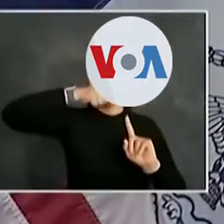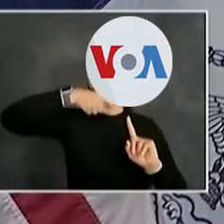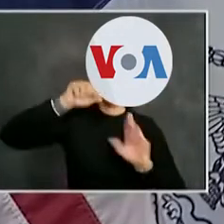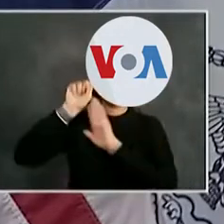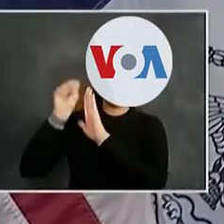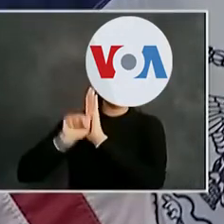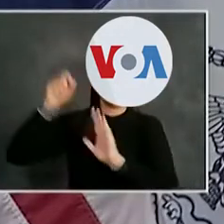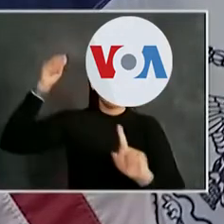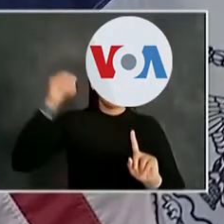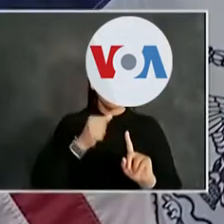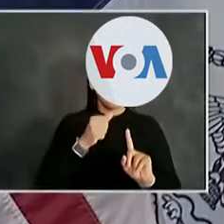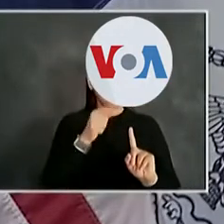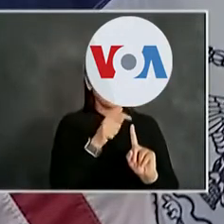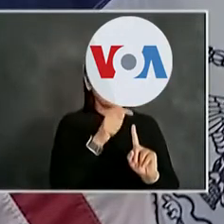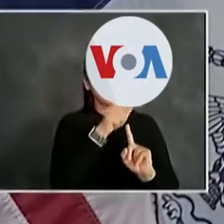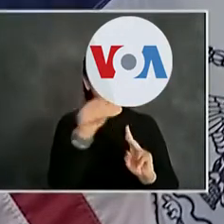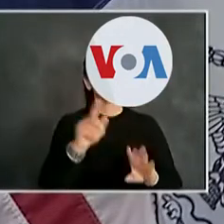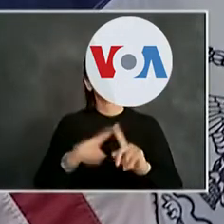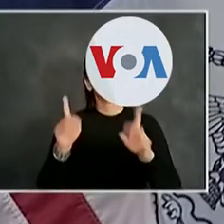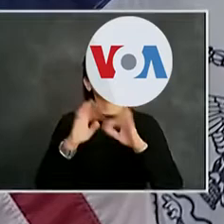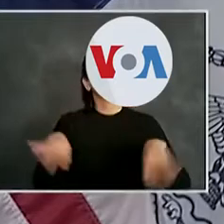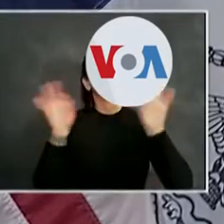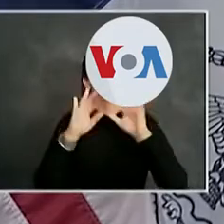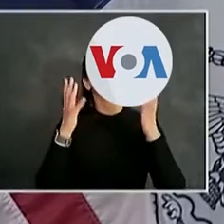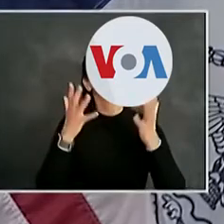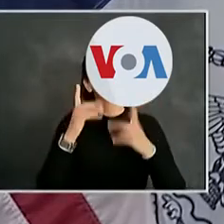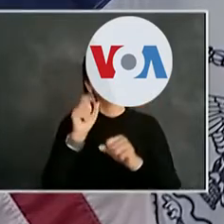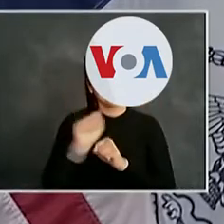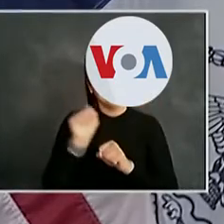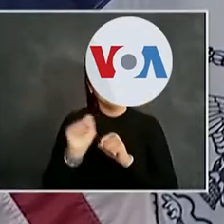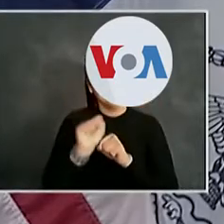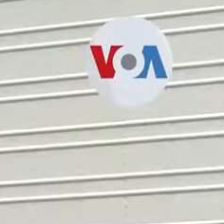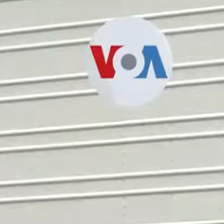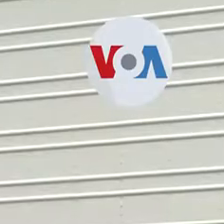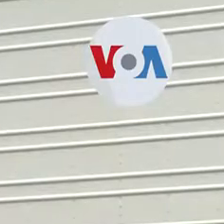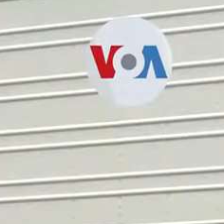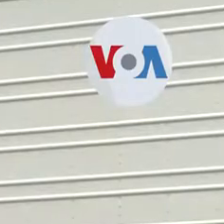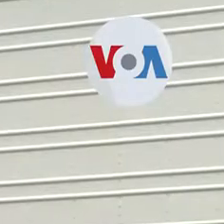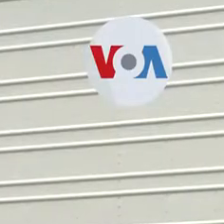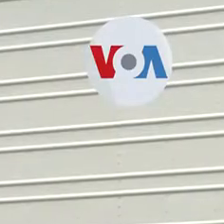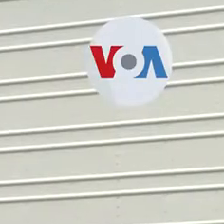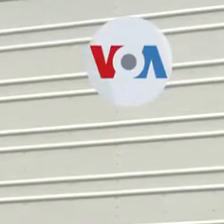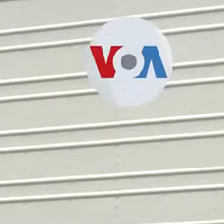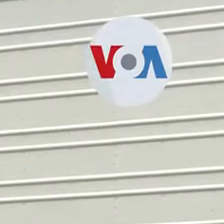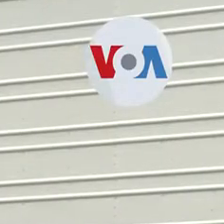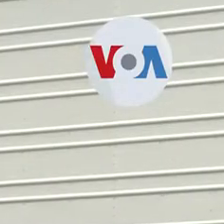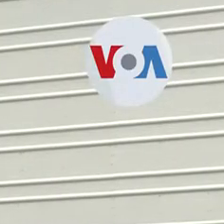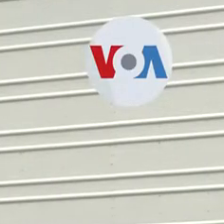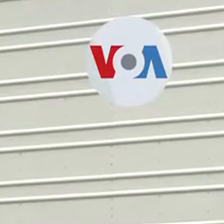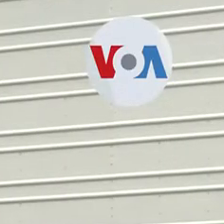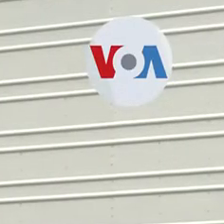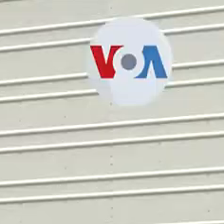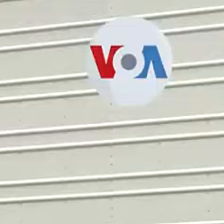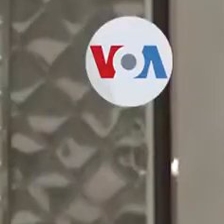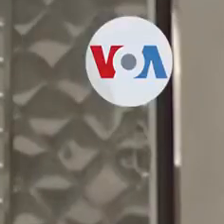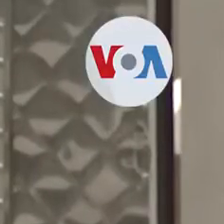en este caso si la funeraria escuché algo sobre un conductor que no apareció o algo así porque no lo hicieron alertaron al estado que los